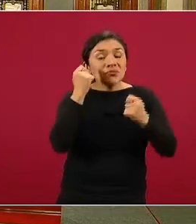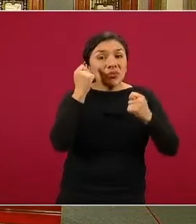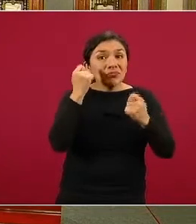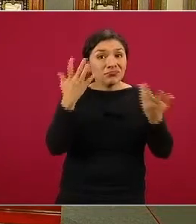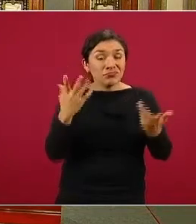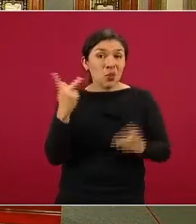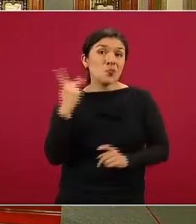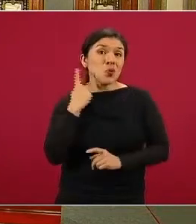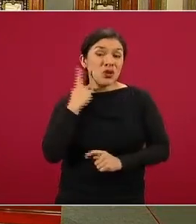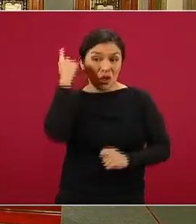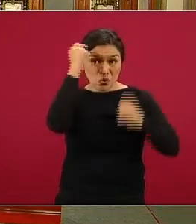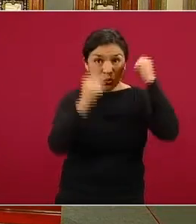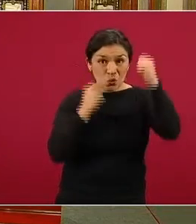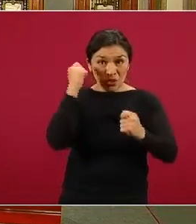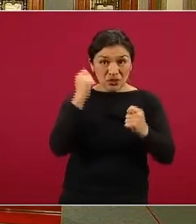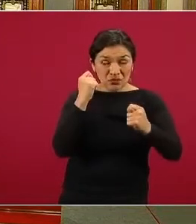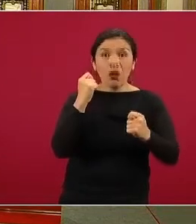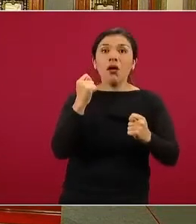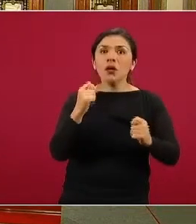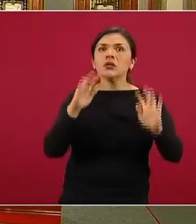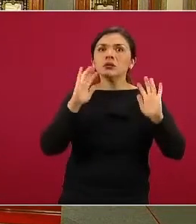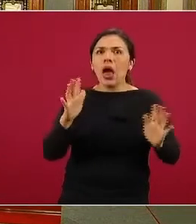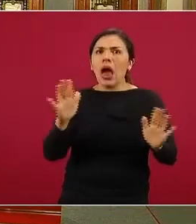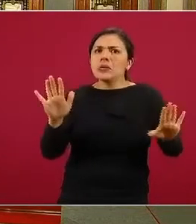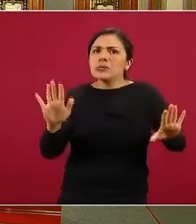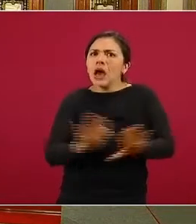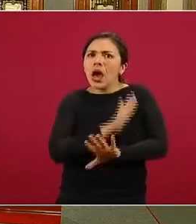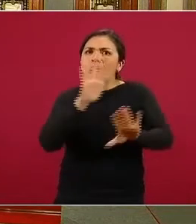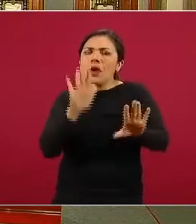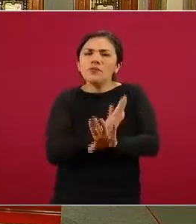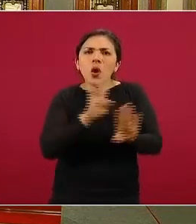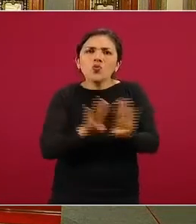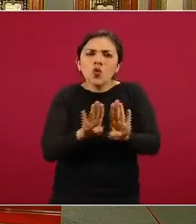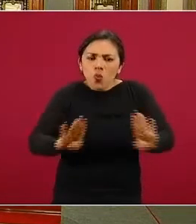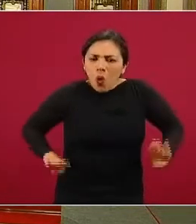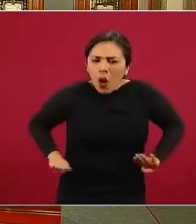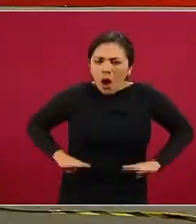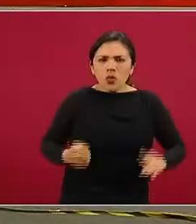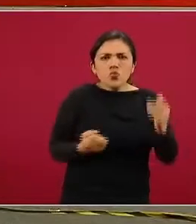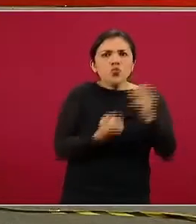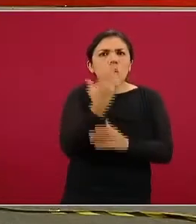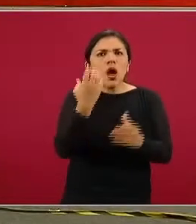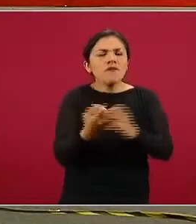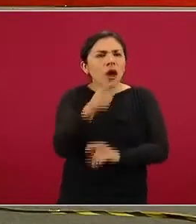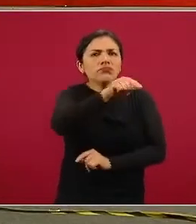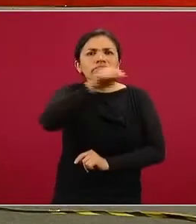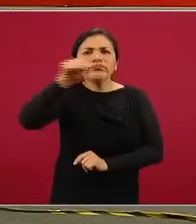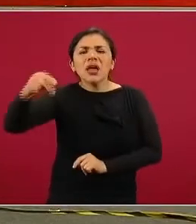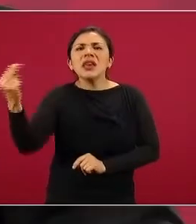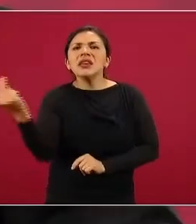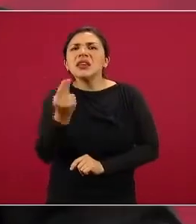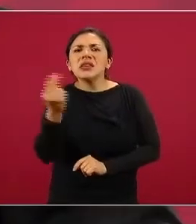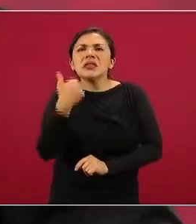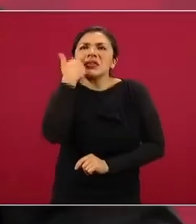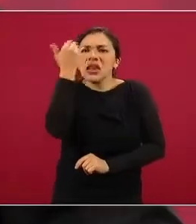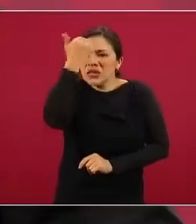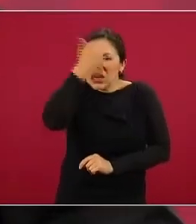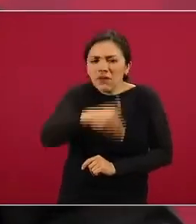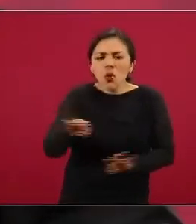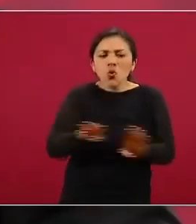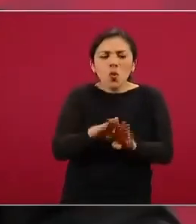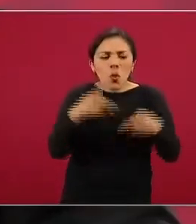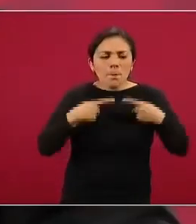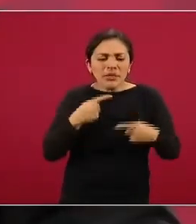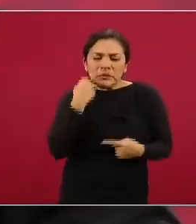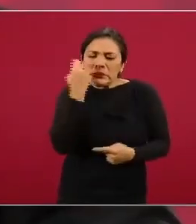política turística de las naciones se ha venido ajustando a las nuevas necesidades y expectativas del